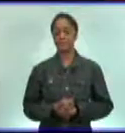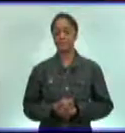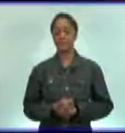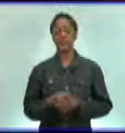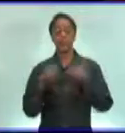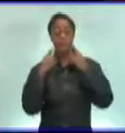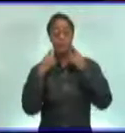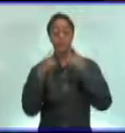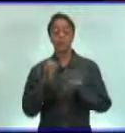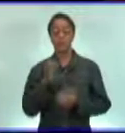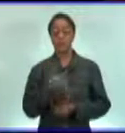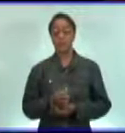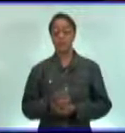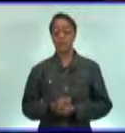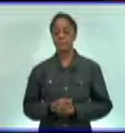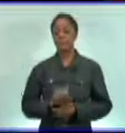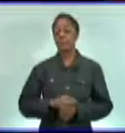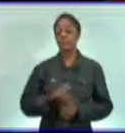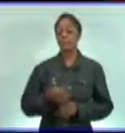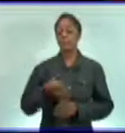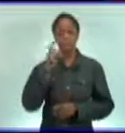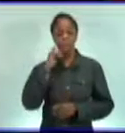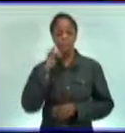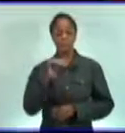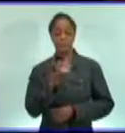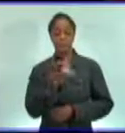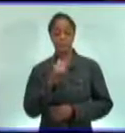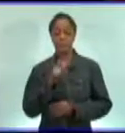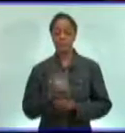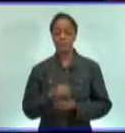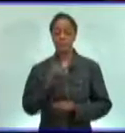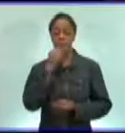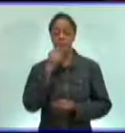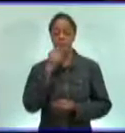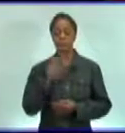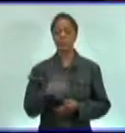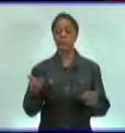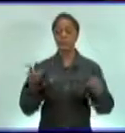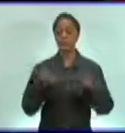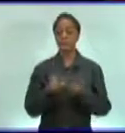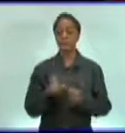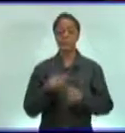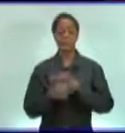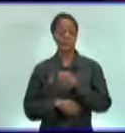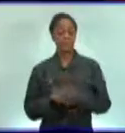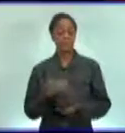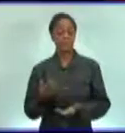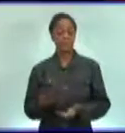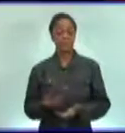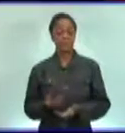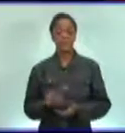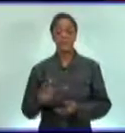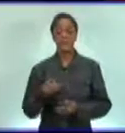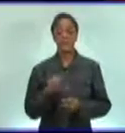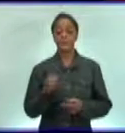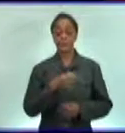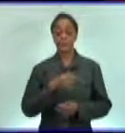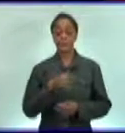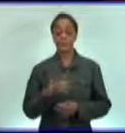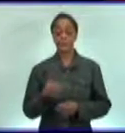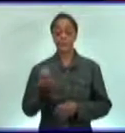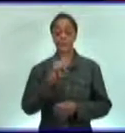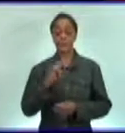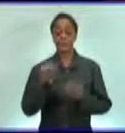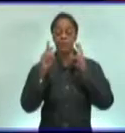Interesante, ¿verdad? Luego de haber observado este video, puedo entonces resumir que la célula es la unidad